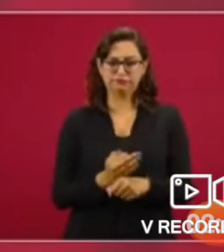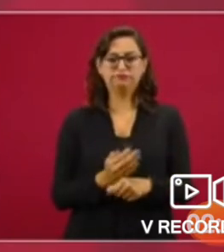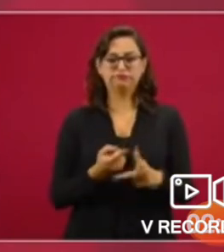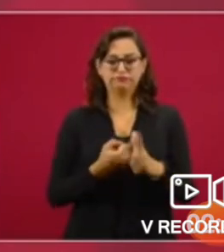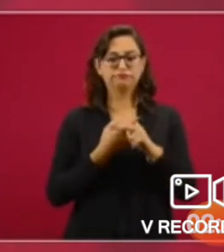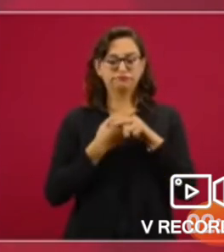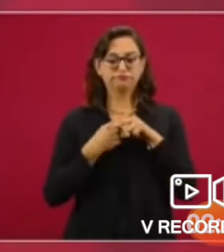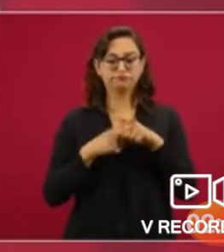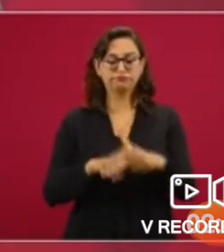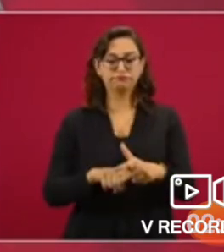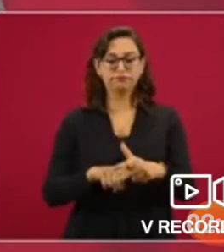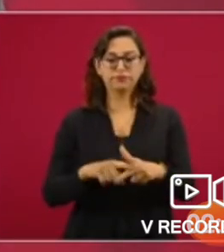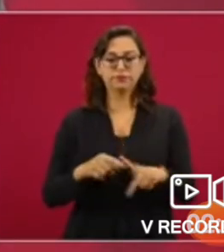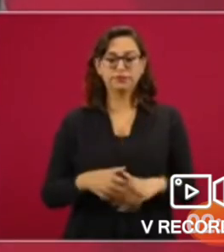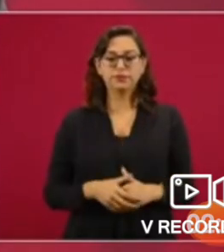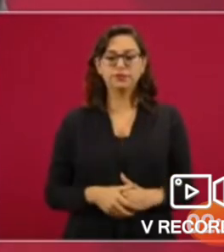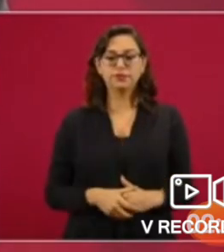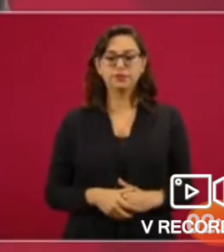forma